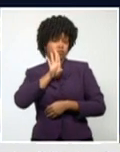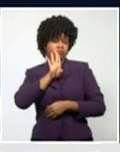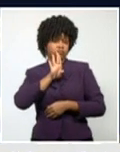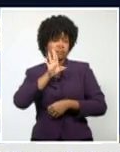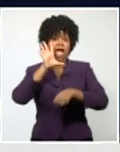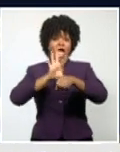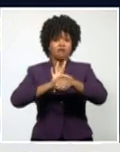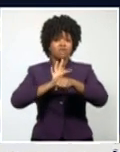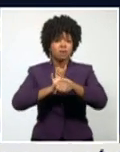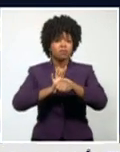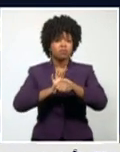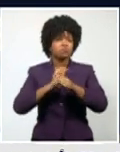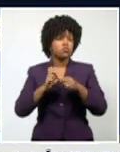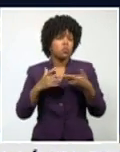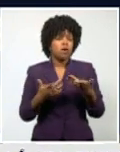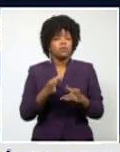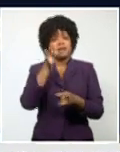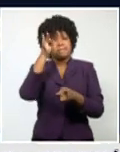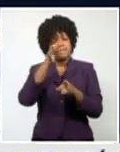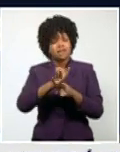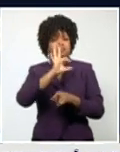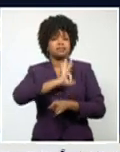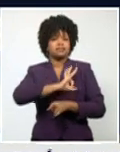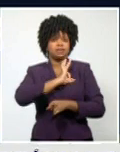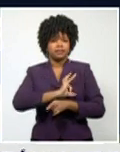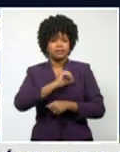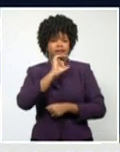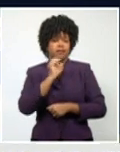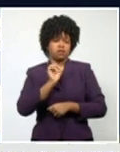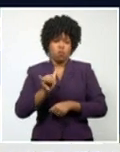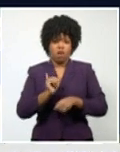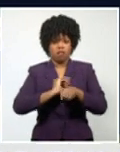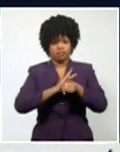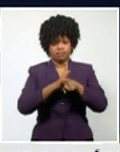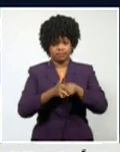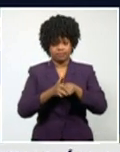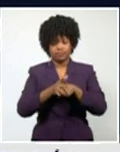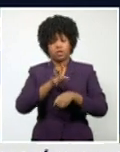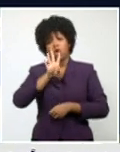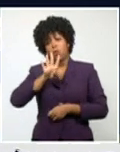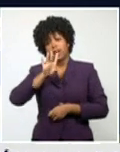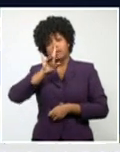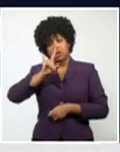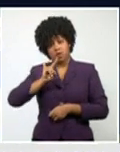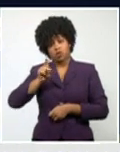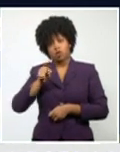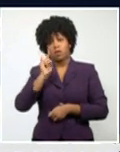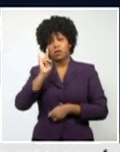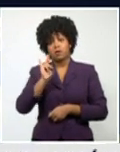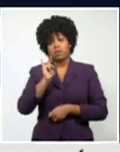cuando comienzan con síntomas de la enfermedad. Por lo tanto, el 49,9% en el momento del